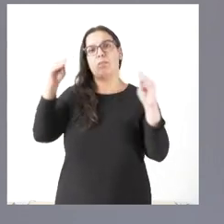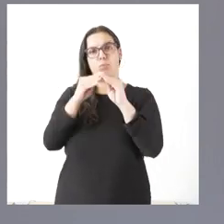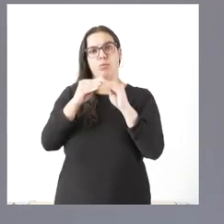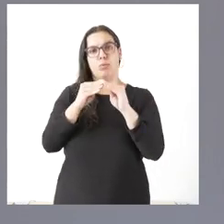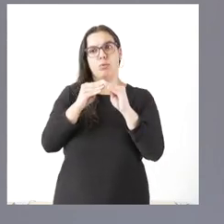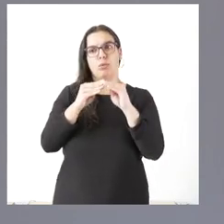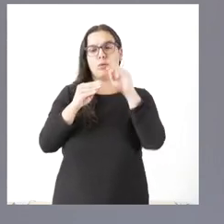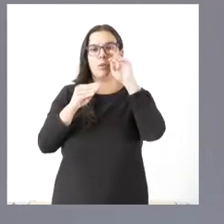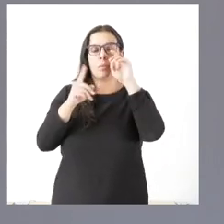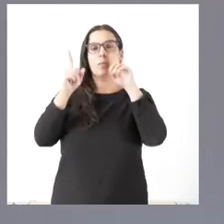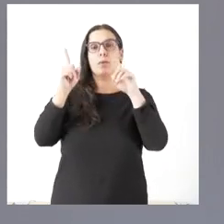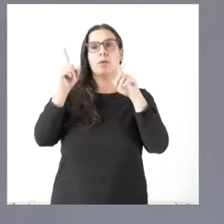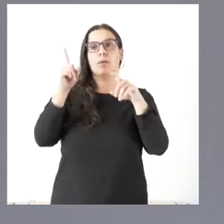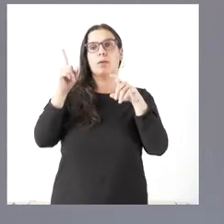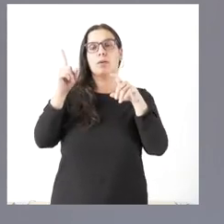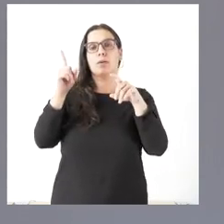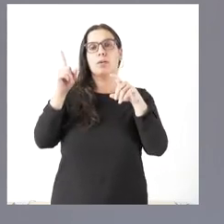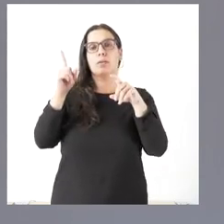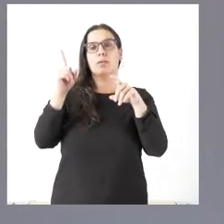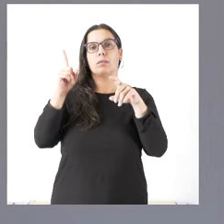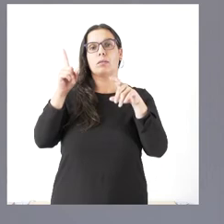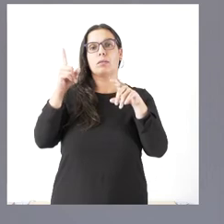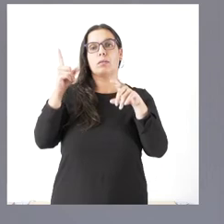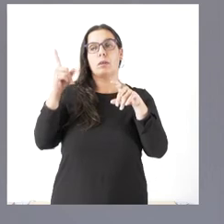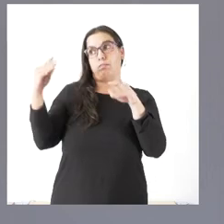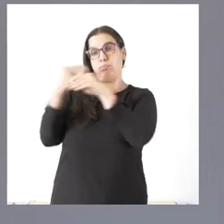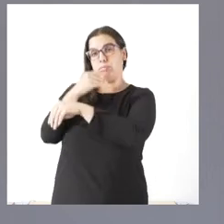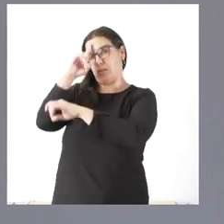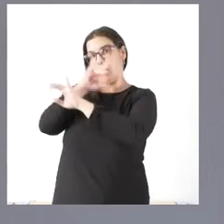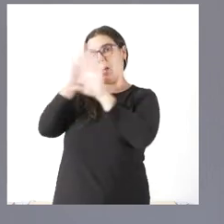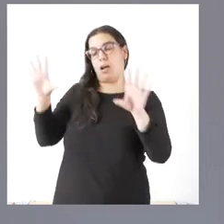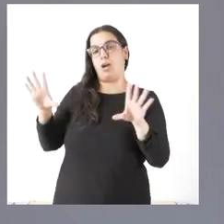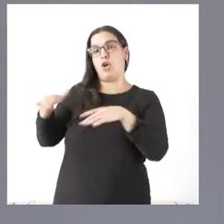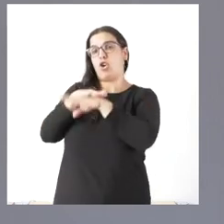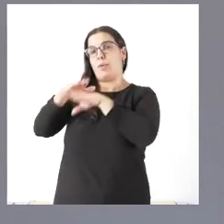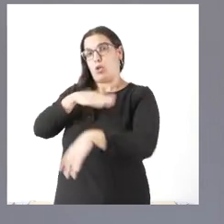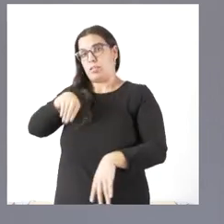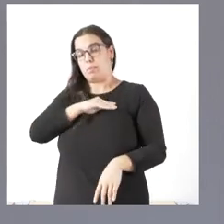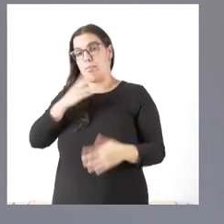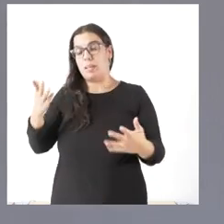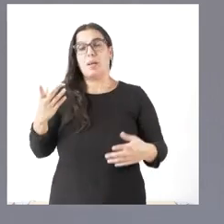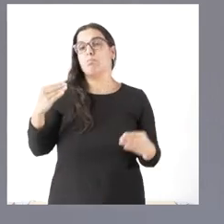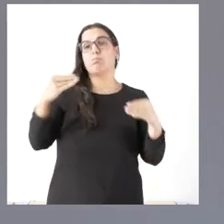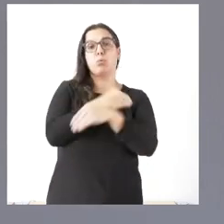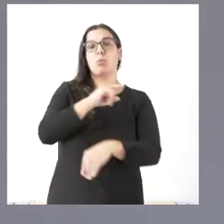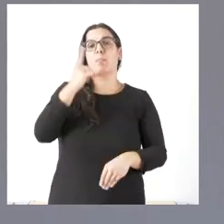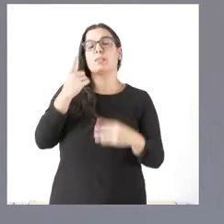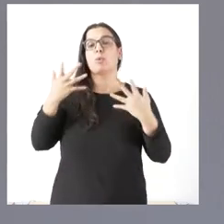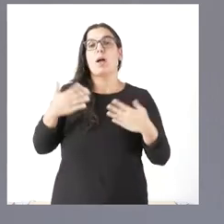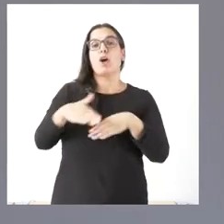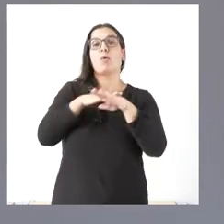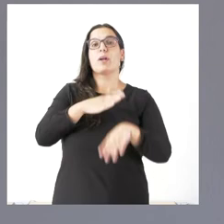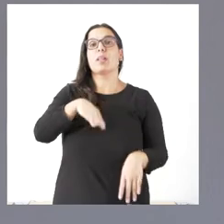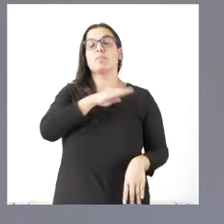diferencia muy clara con lo que, por otra parte, manifiesta el Gobierno de España, ¿no? Fíjese, la principal diferencia es que el Gobierno de